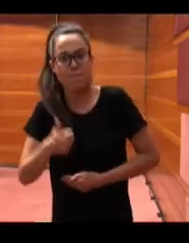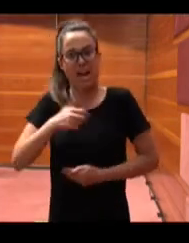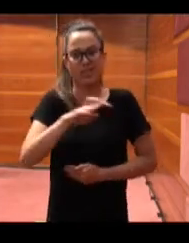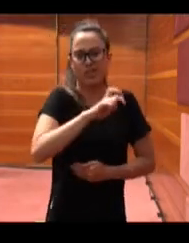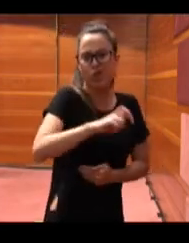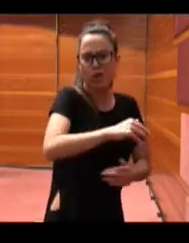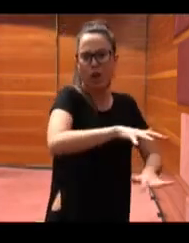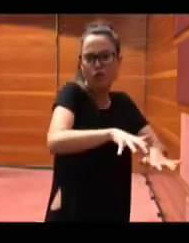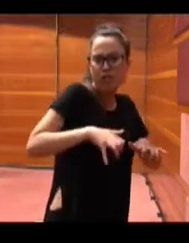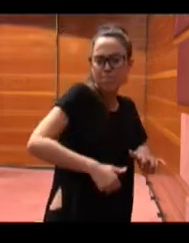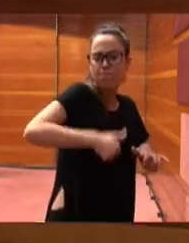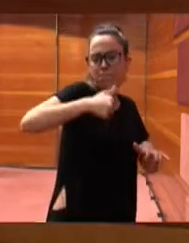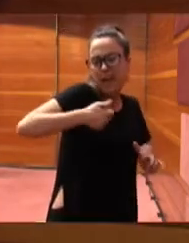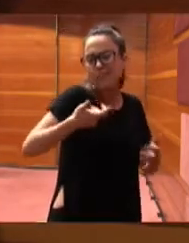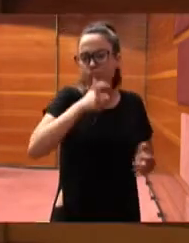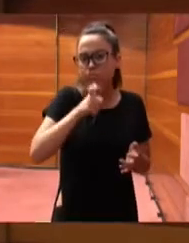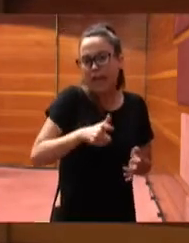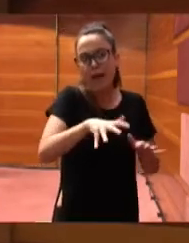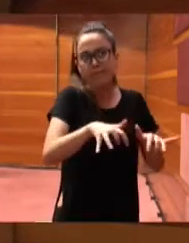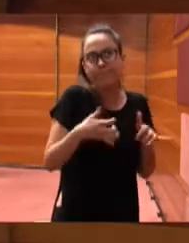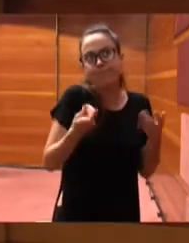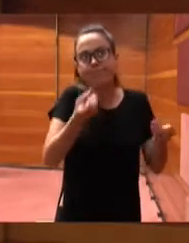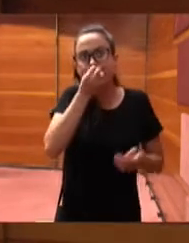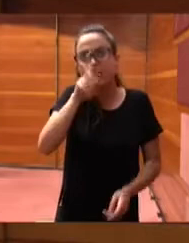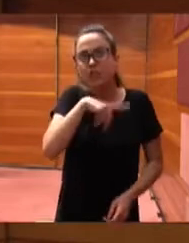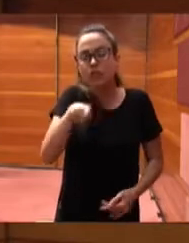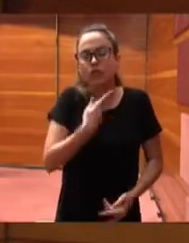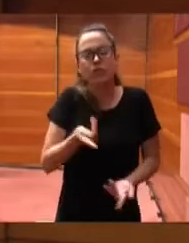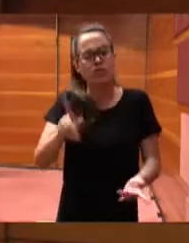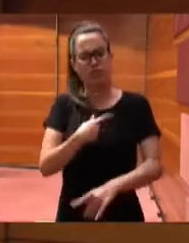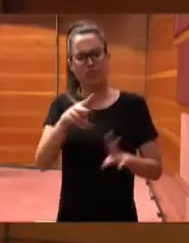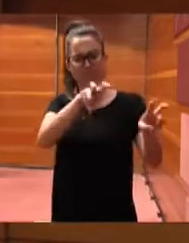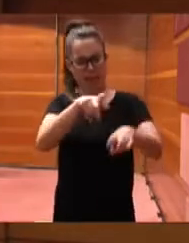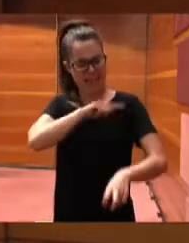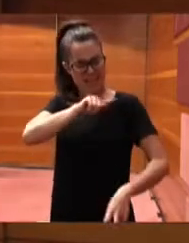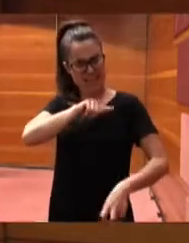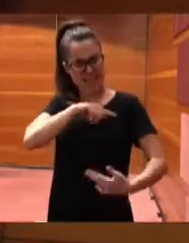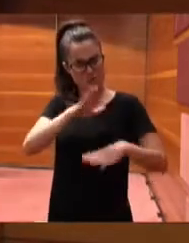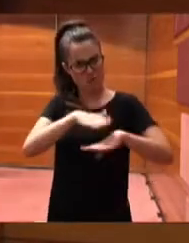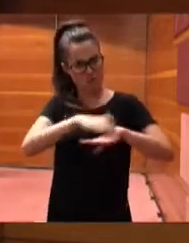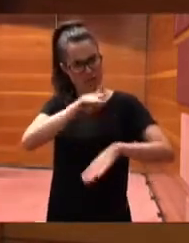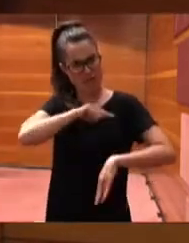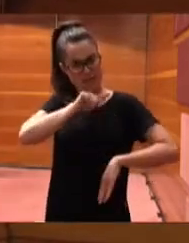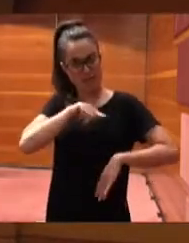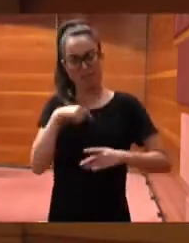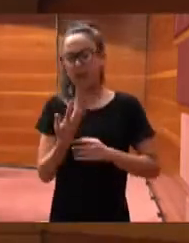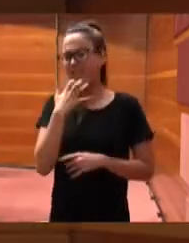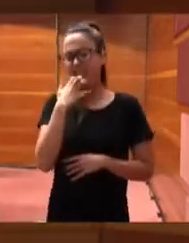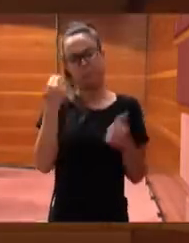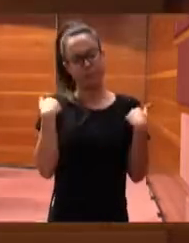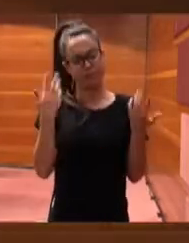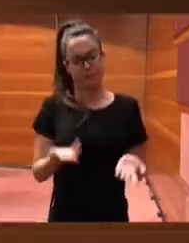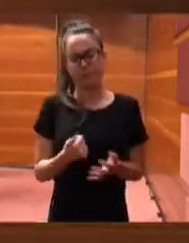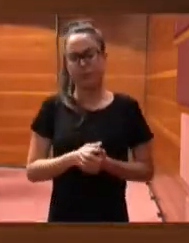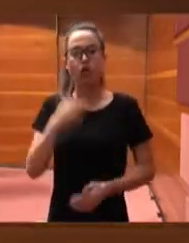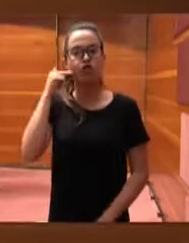pues es verdad que no era la palabra adecuada, ¿no? ¿Es cuestión de ética? Pues no, y os voy a poner un ejemplo muy práctico con